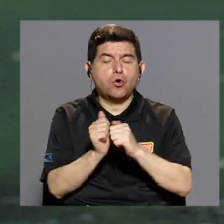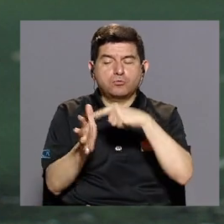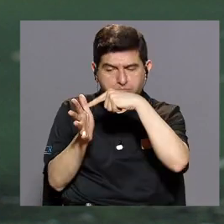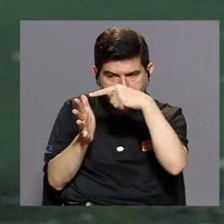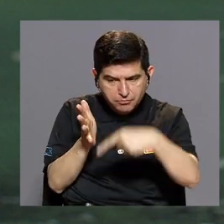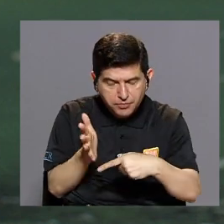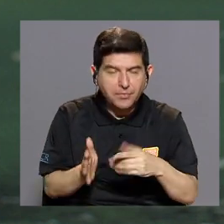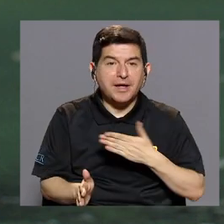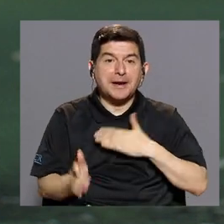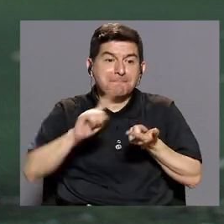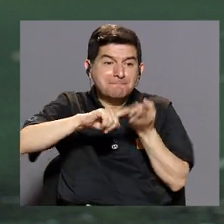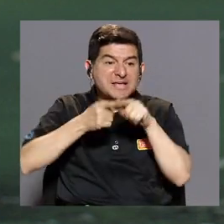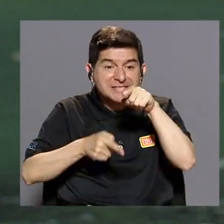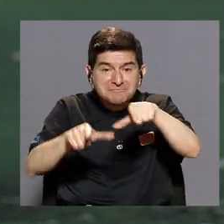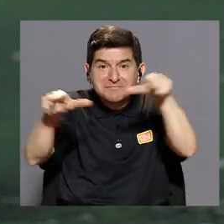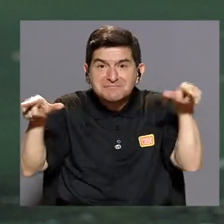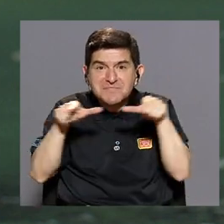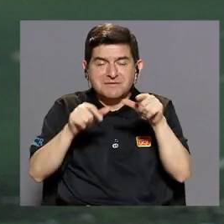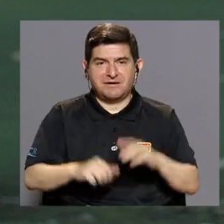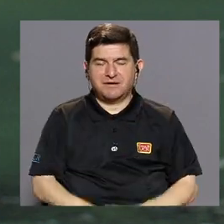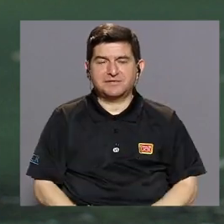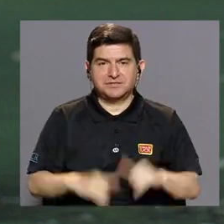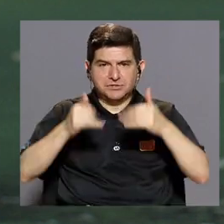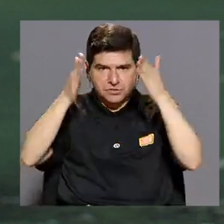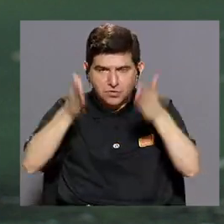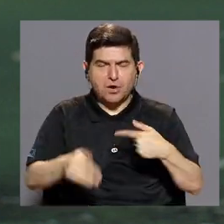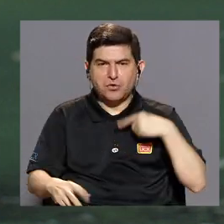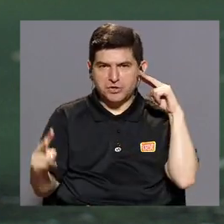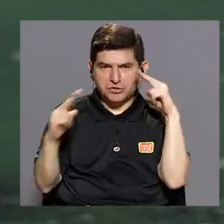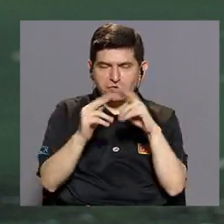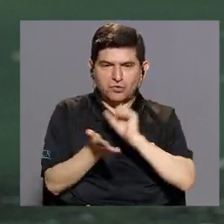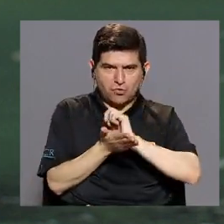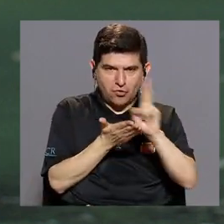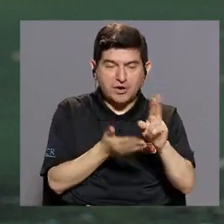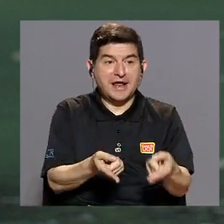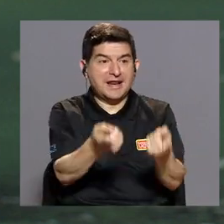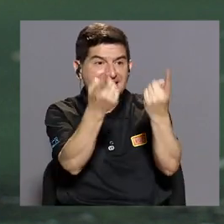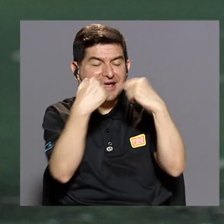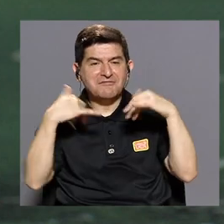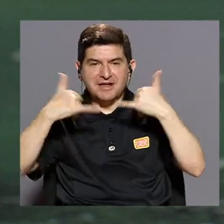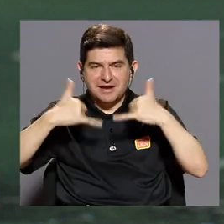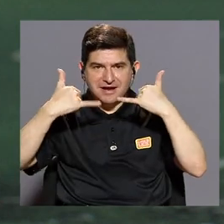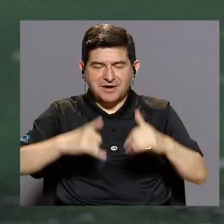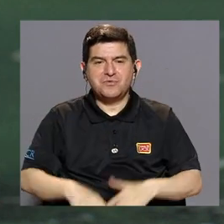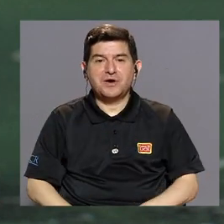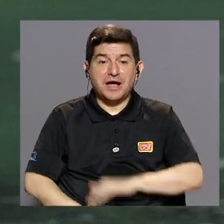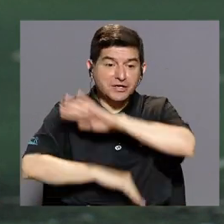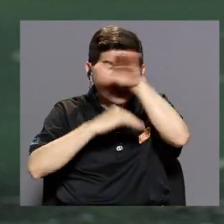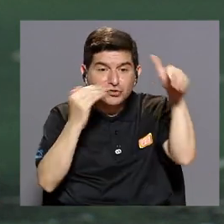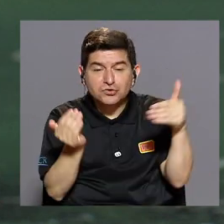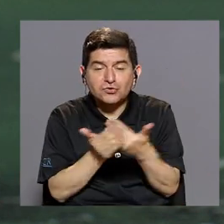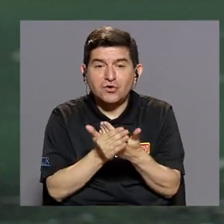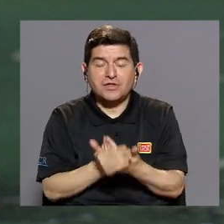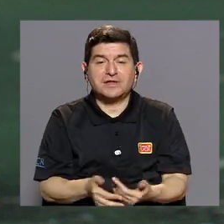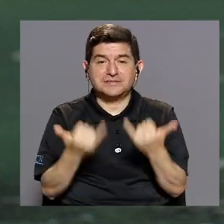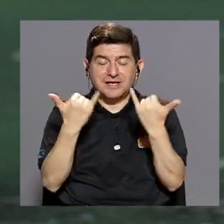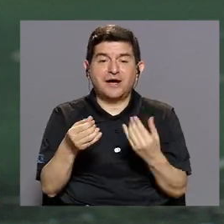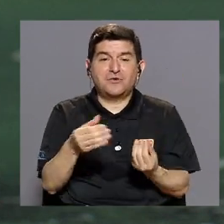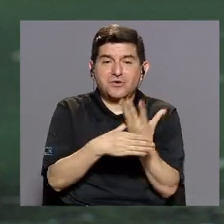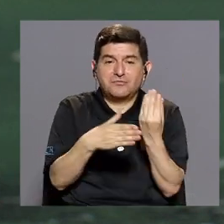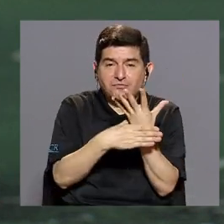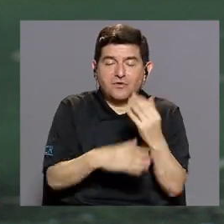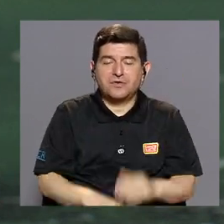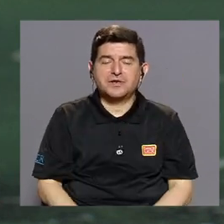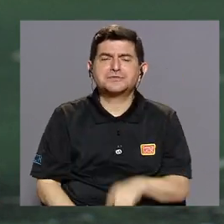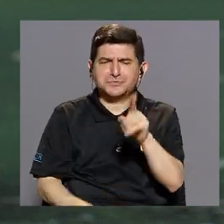esto y esto. Porque eran mis amigas las que estaban ahí. Incluso habían jugadoras que había conocido en San Ramón que se habían venido a jugar y habíamos venido todas. Por eso te digo que hay muchas